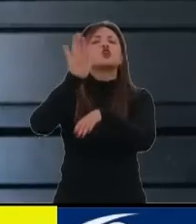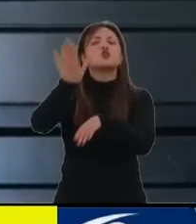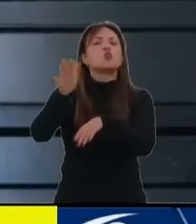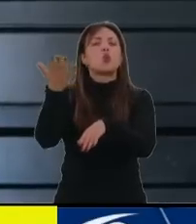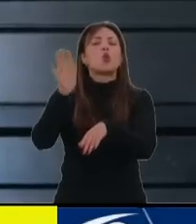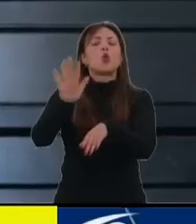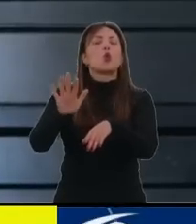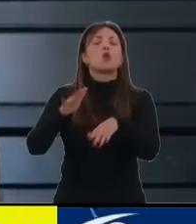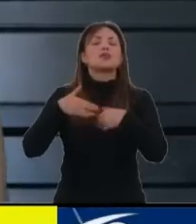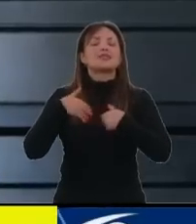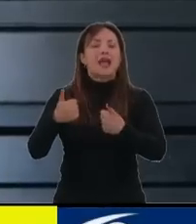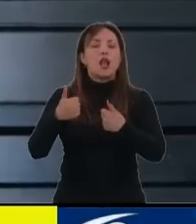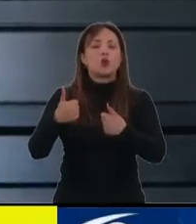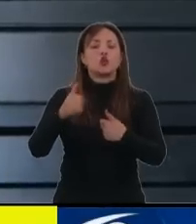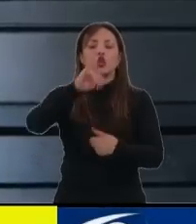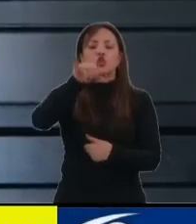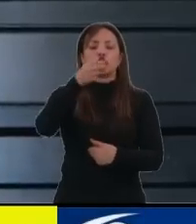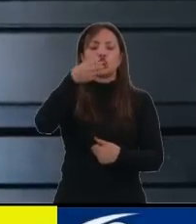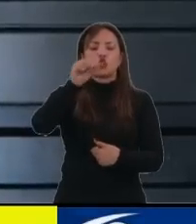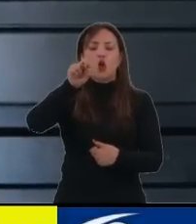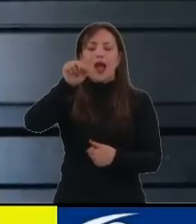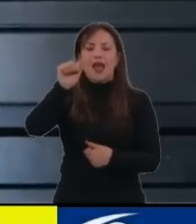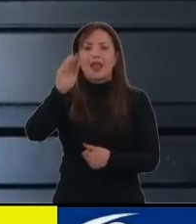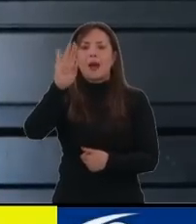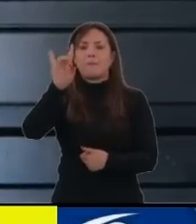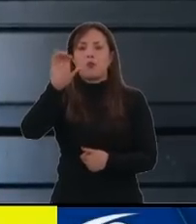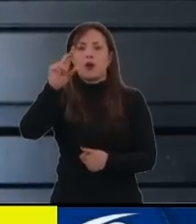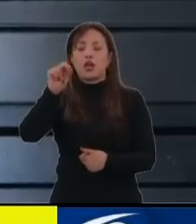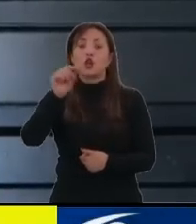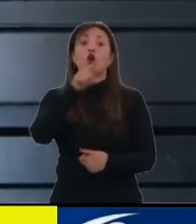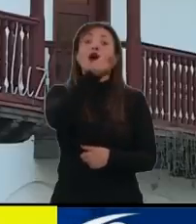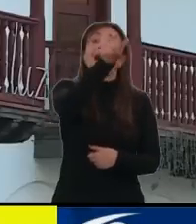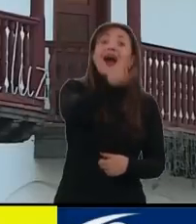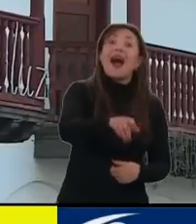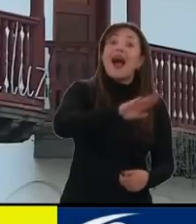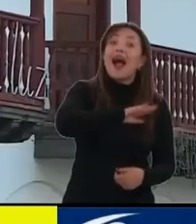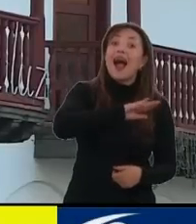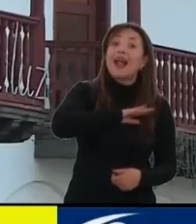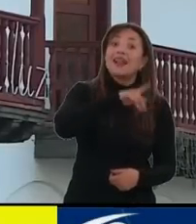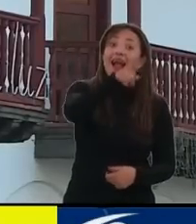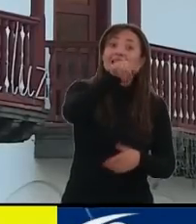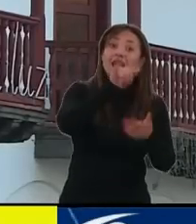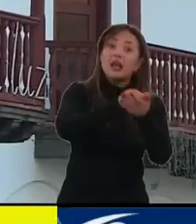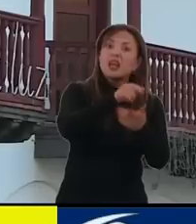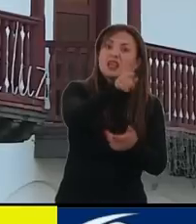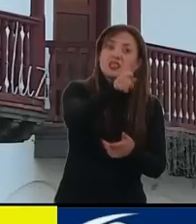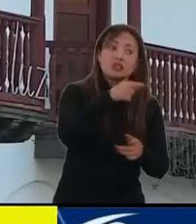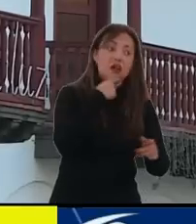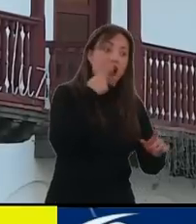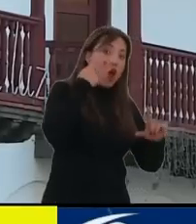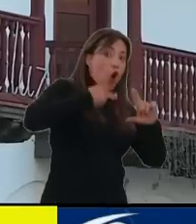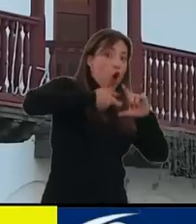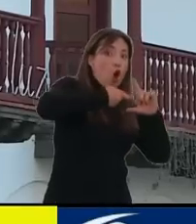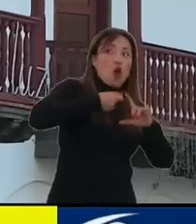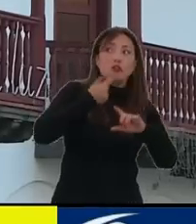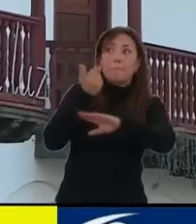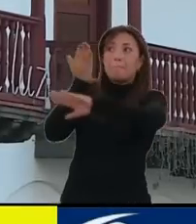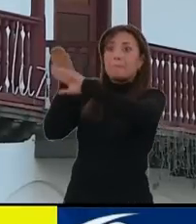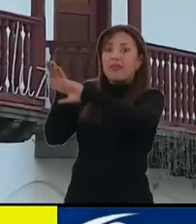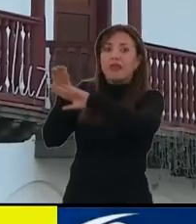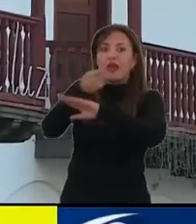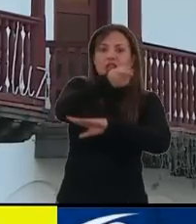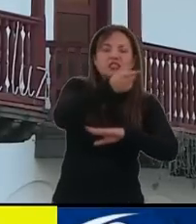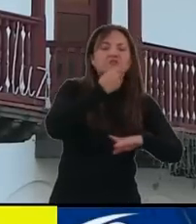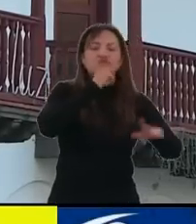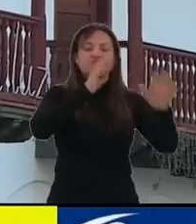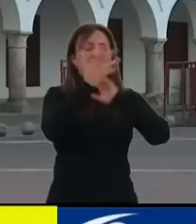Joana Bueno. Hace pocos minutos el alcalde de la ciudad se pronunció sobre esta solicitud del contralor distrital, señalando